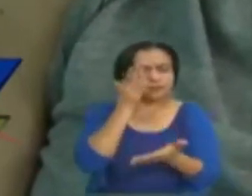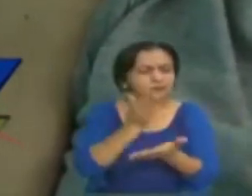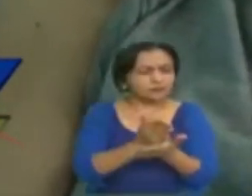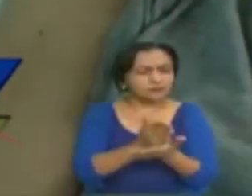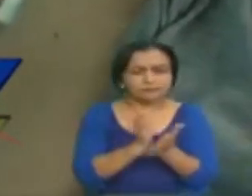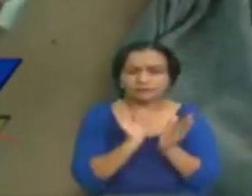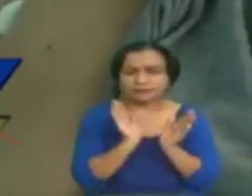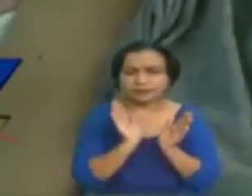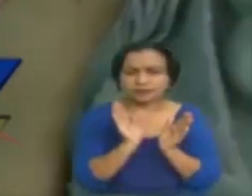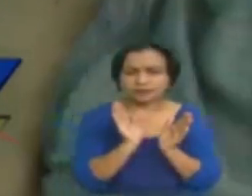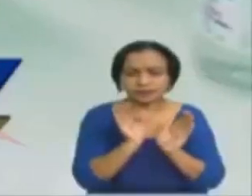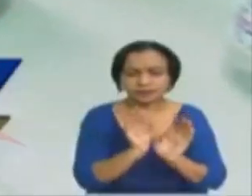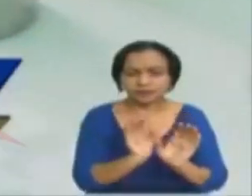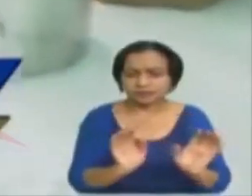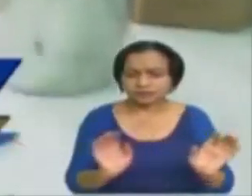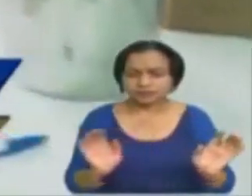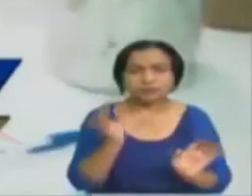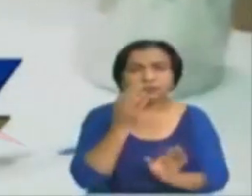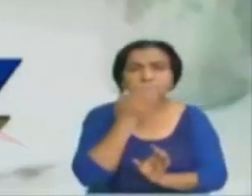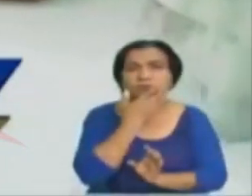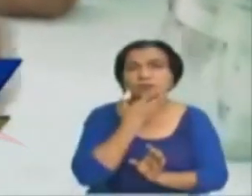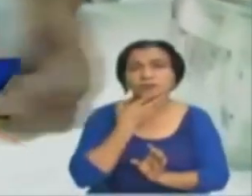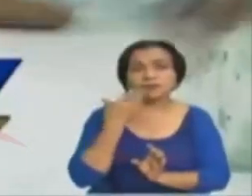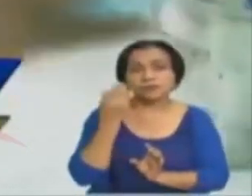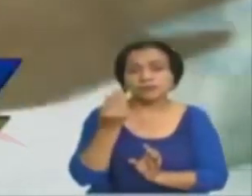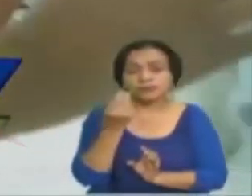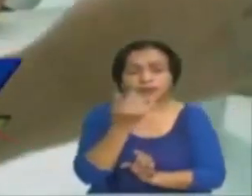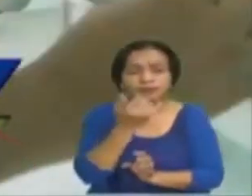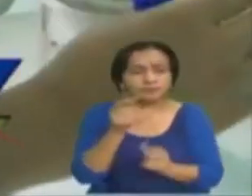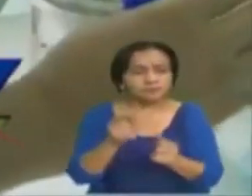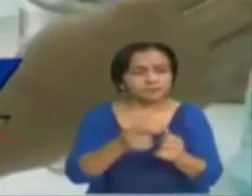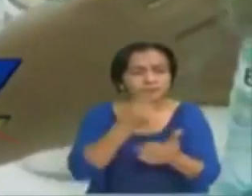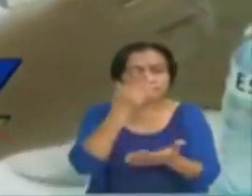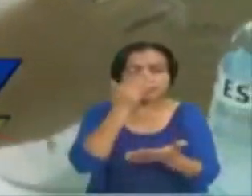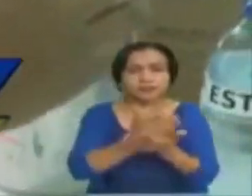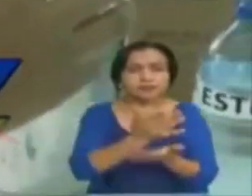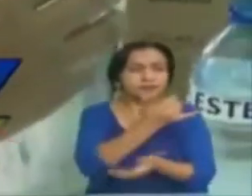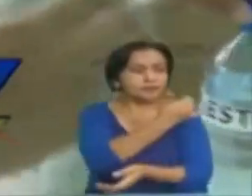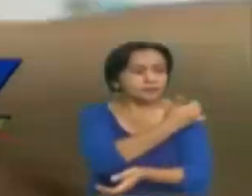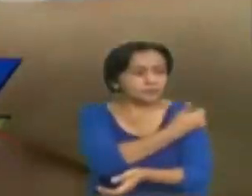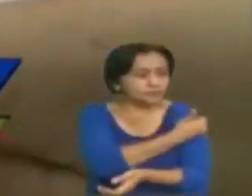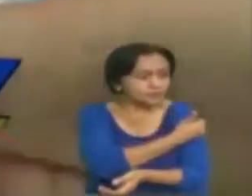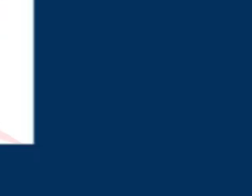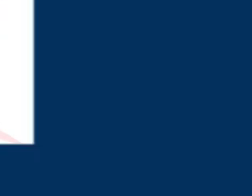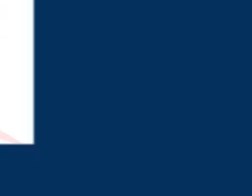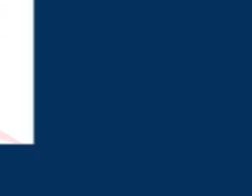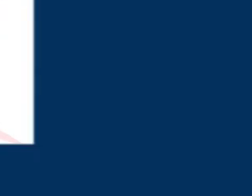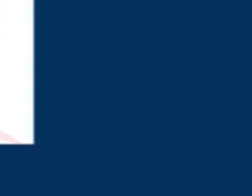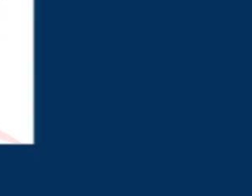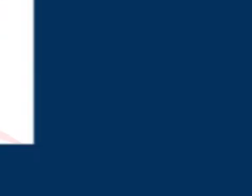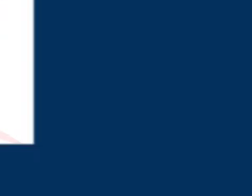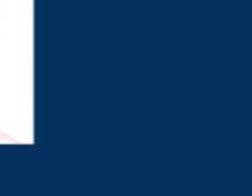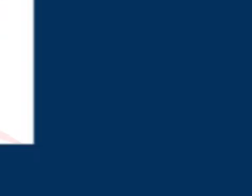contra adultos vacunándose. Hay vacunación que ya tiene el 96.8%,